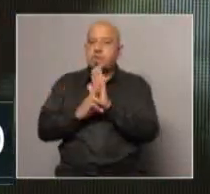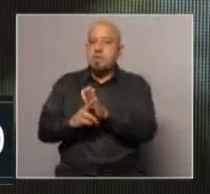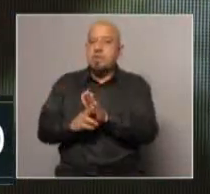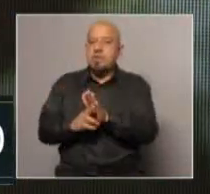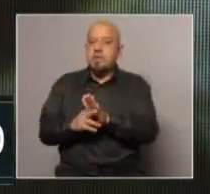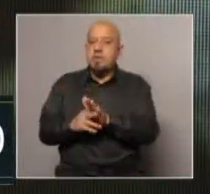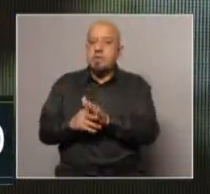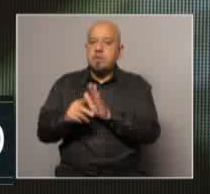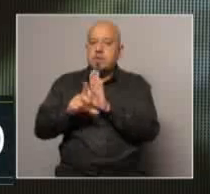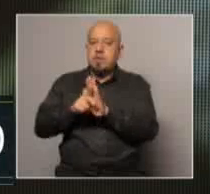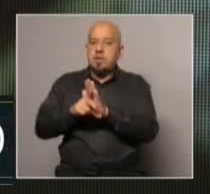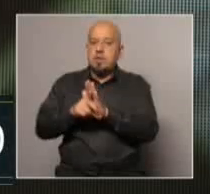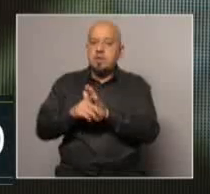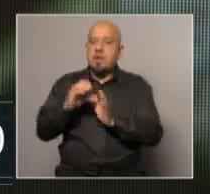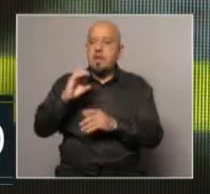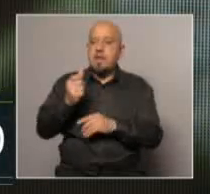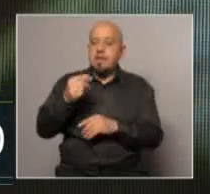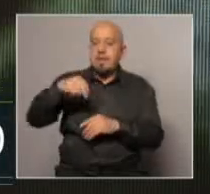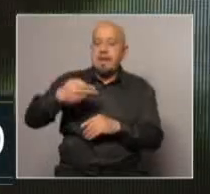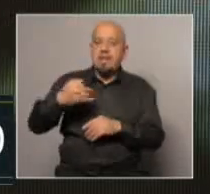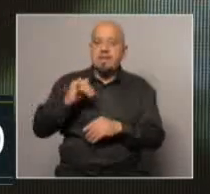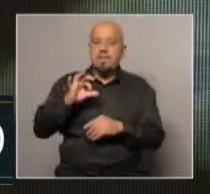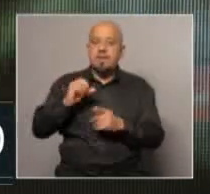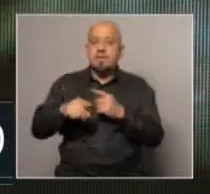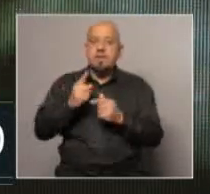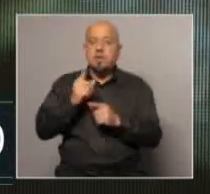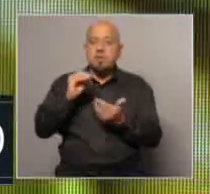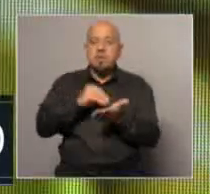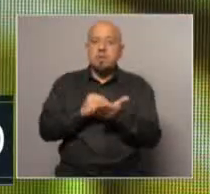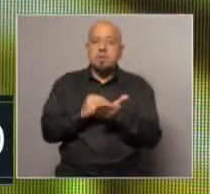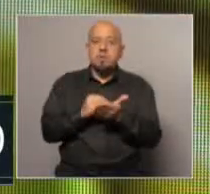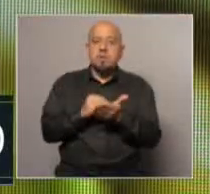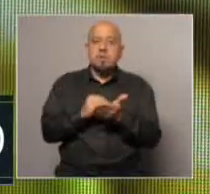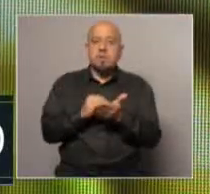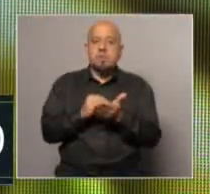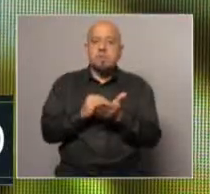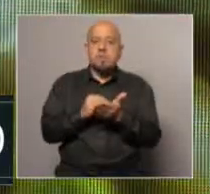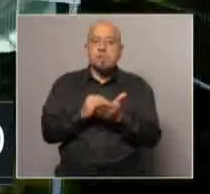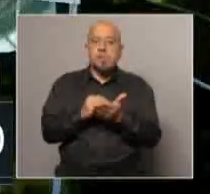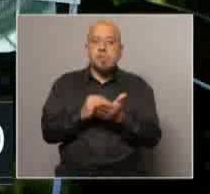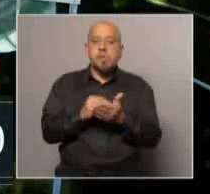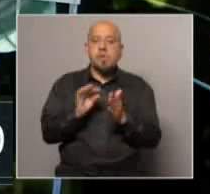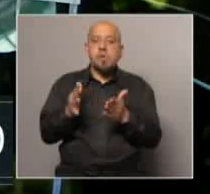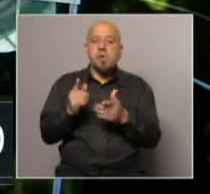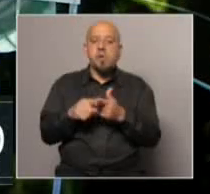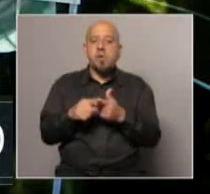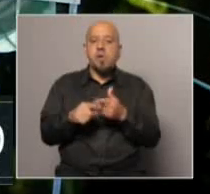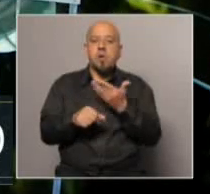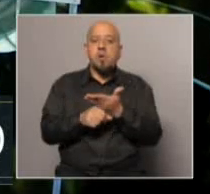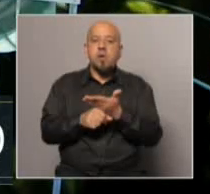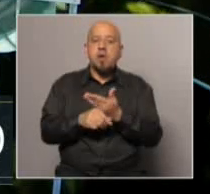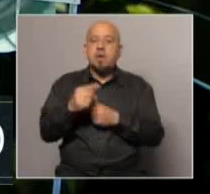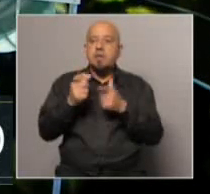que incluye al cannabis dentro del formulario terapéutico de medicamentos nacional, se atrasa